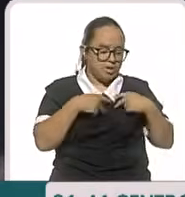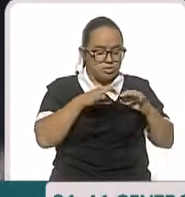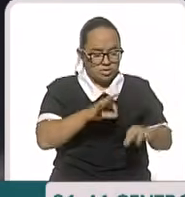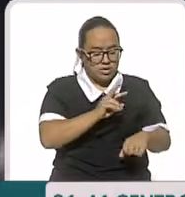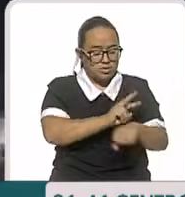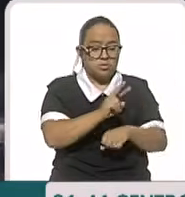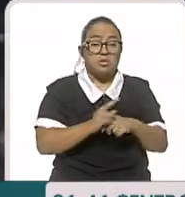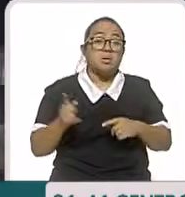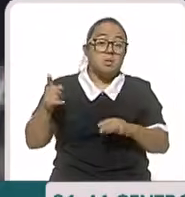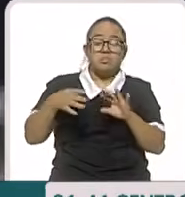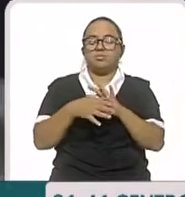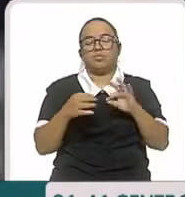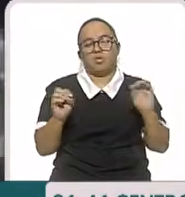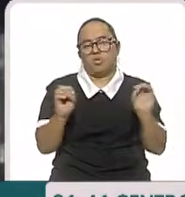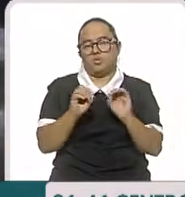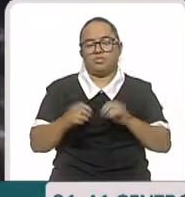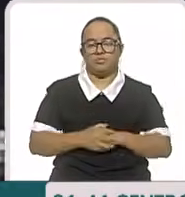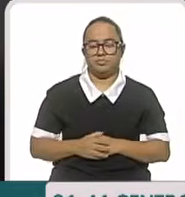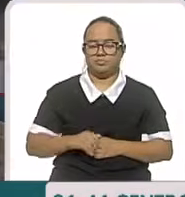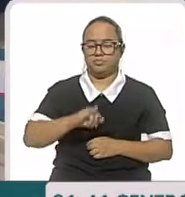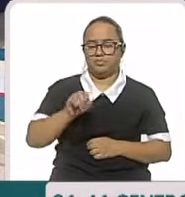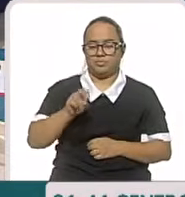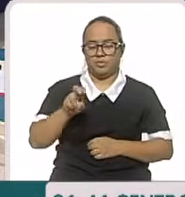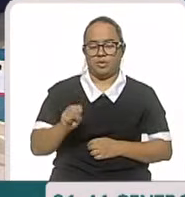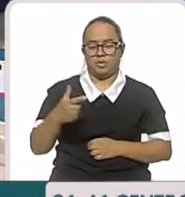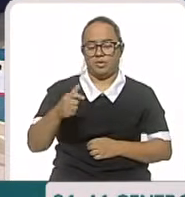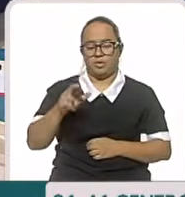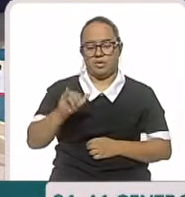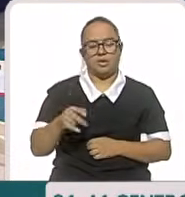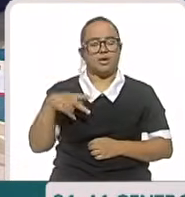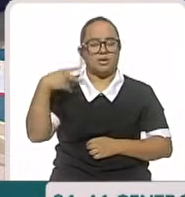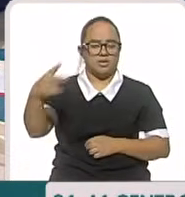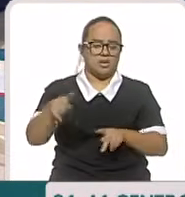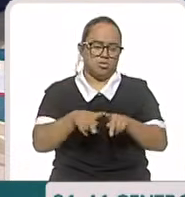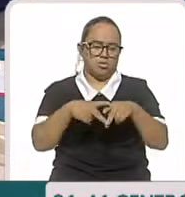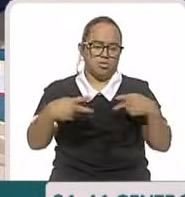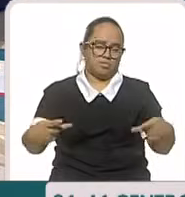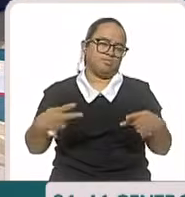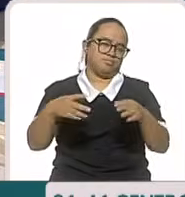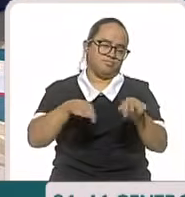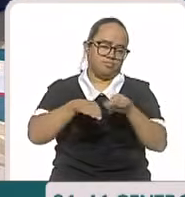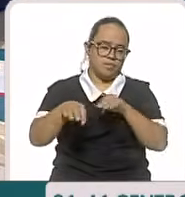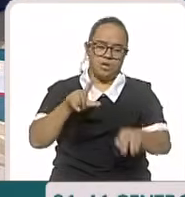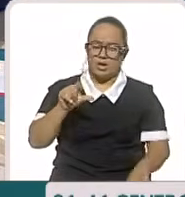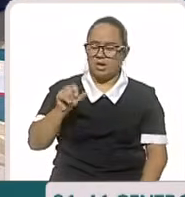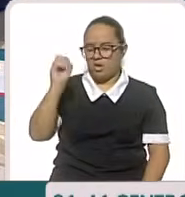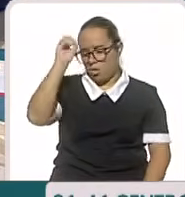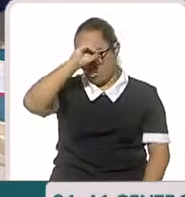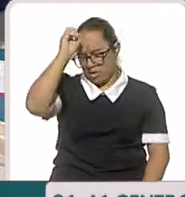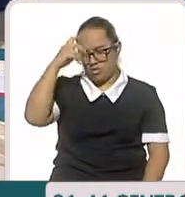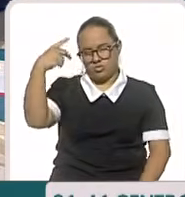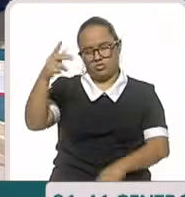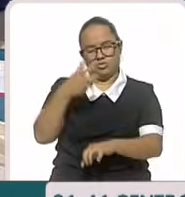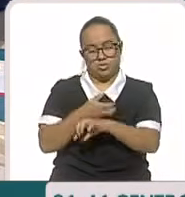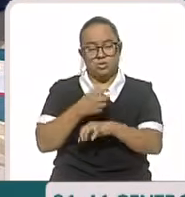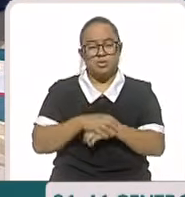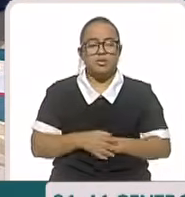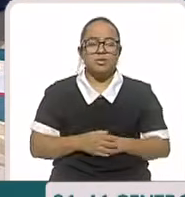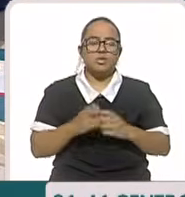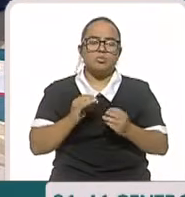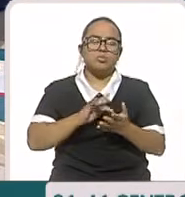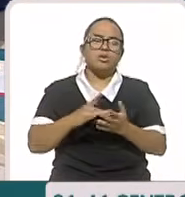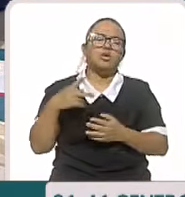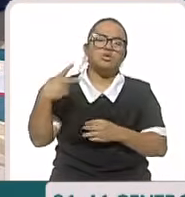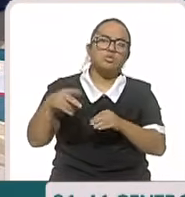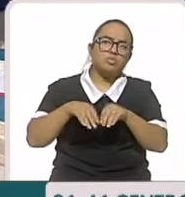civiles. Jesús García, editor general de Noticias en La Opinión, muchísimas gracias. Nos mantenemos de cerca. ¿Dónde podemos ver